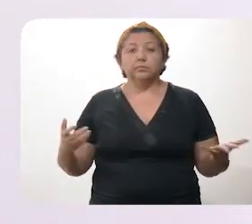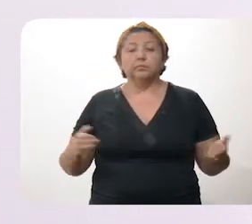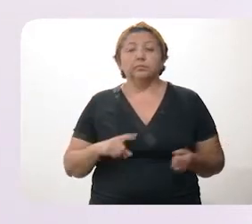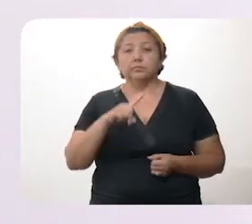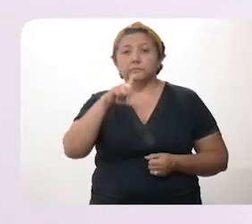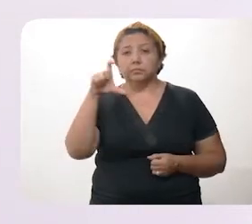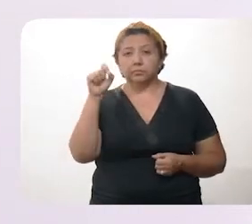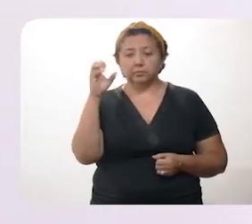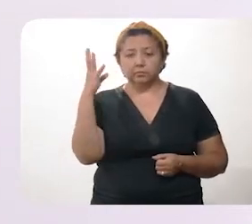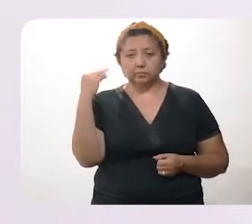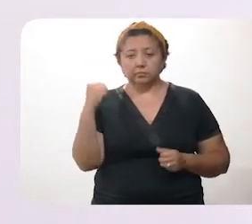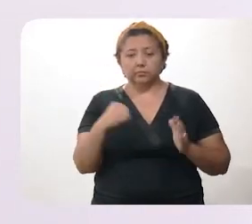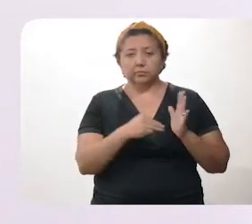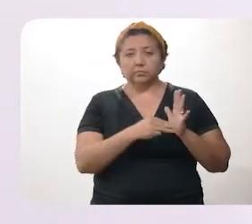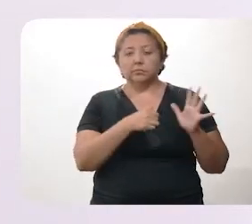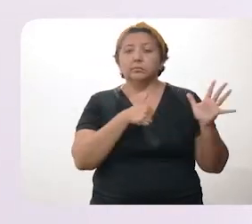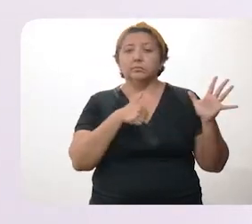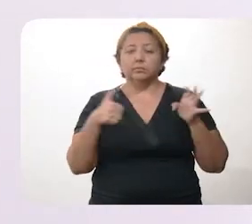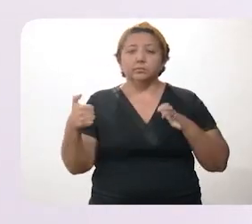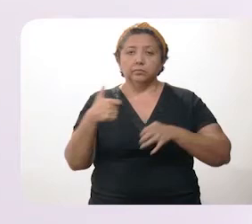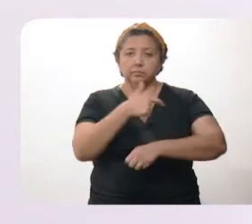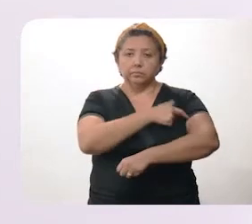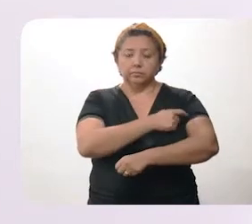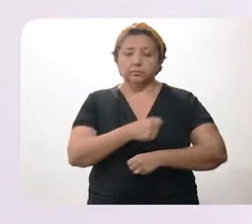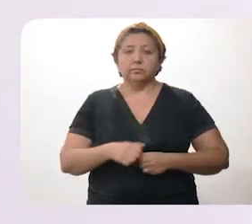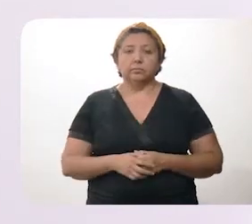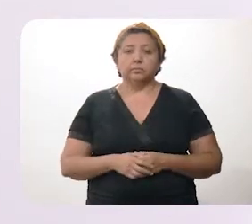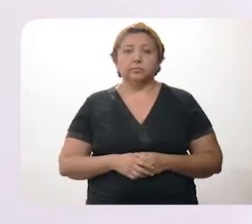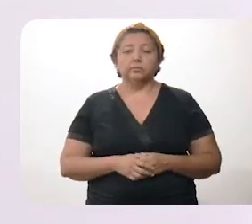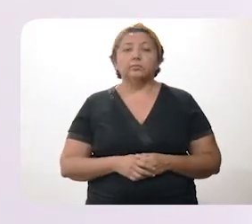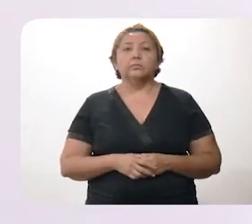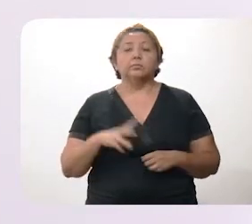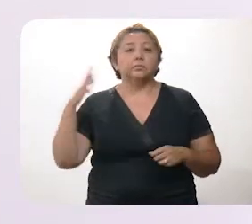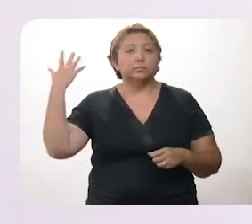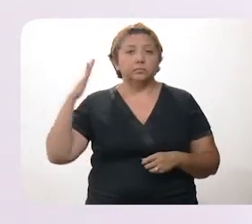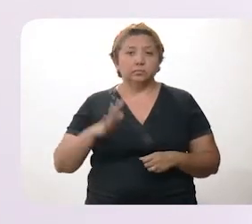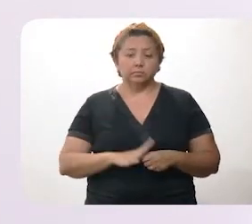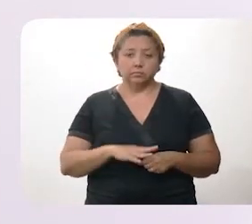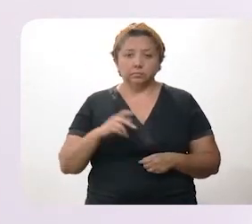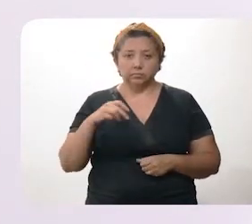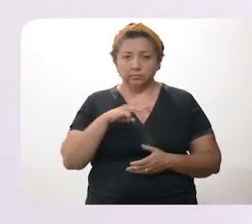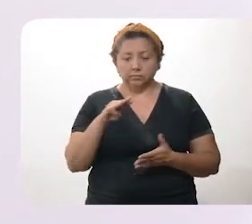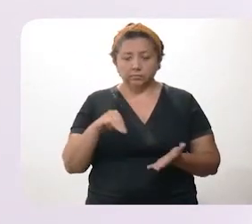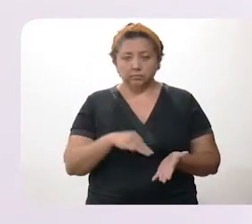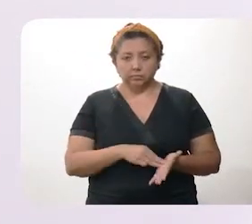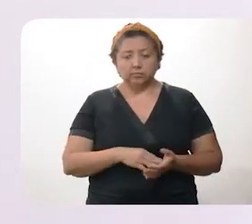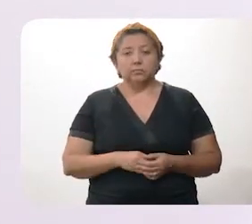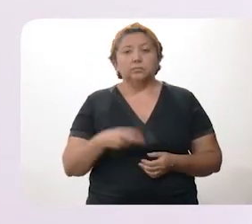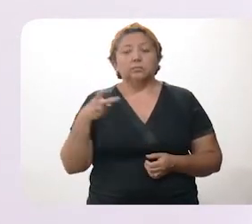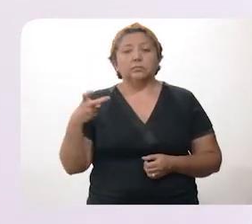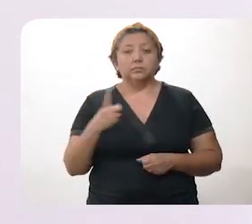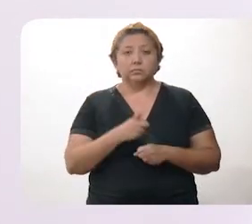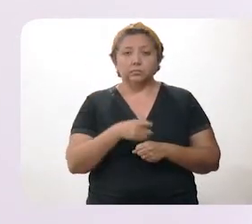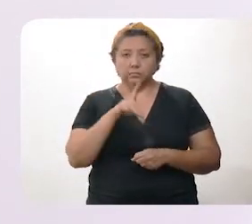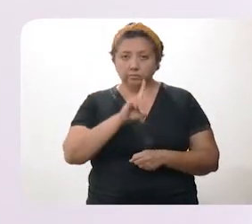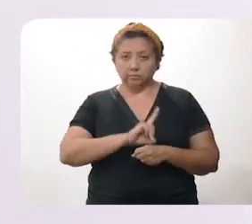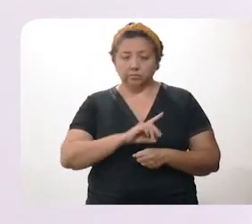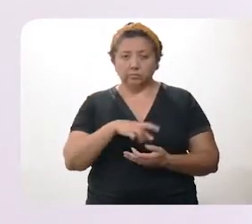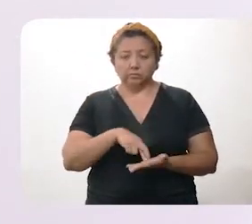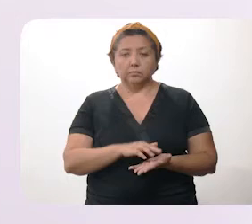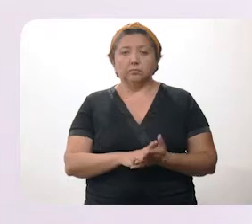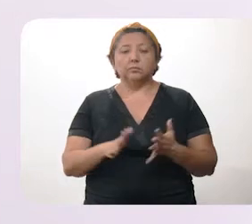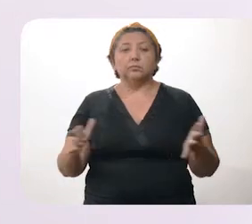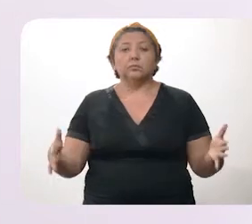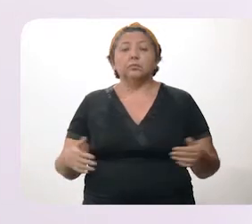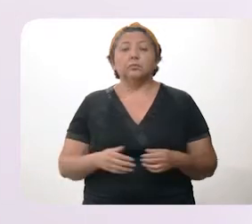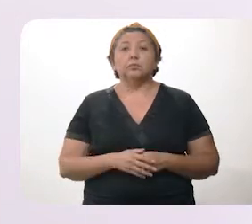aplicar 129.600 dosis de vacunas contra el coronavirus a los adultos mayores de Mérida. En este primer día se registra un